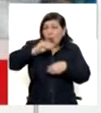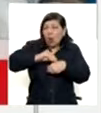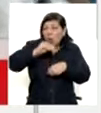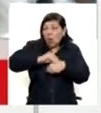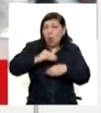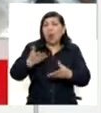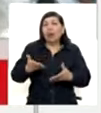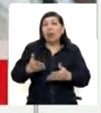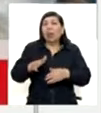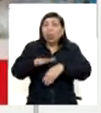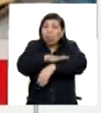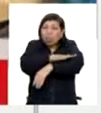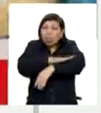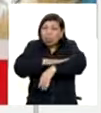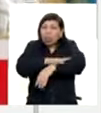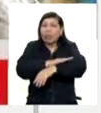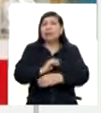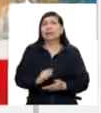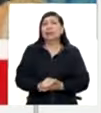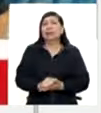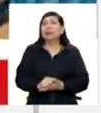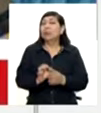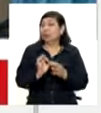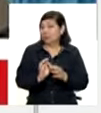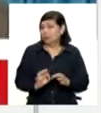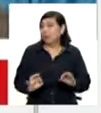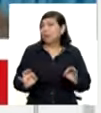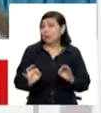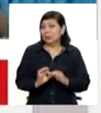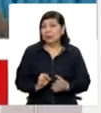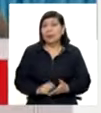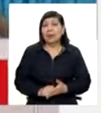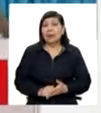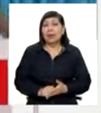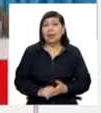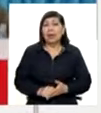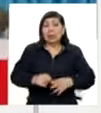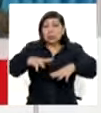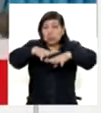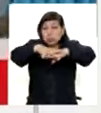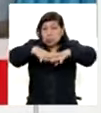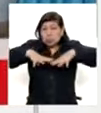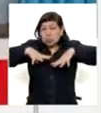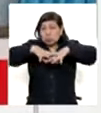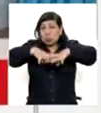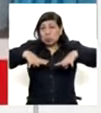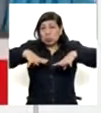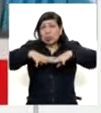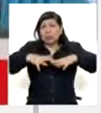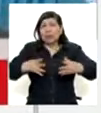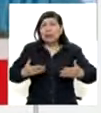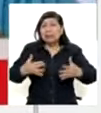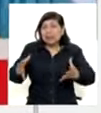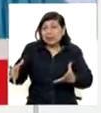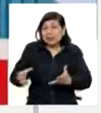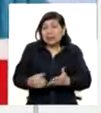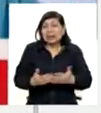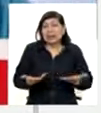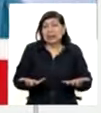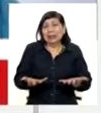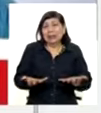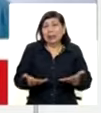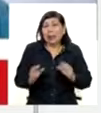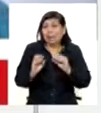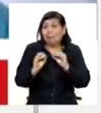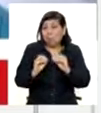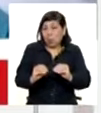cierto?, hidratantes, y además algo importante, mallas, alambres, porque los animales rescatados tienen que